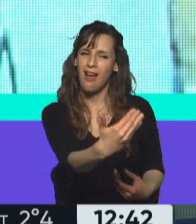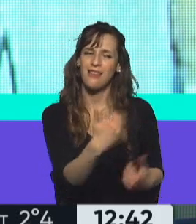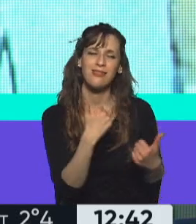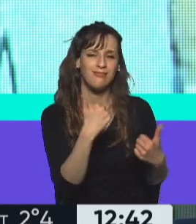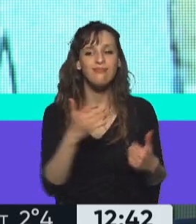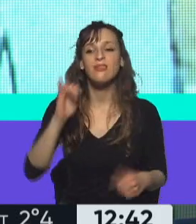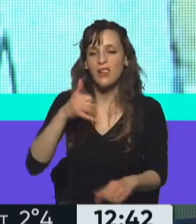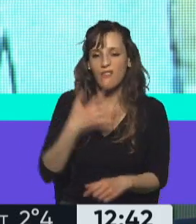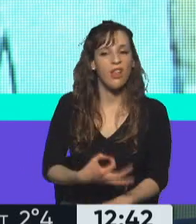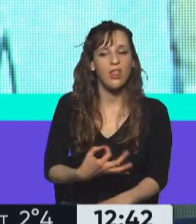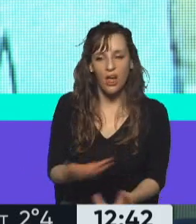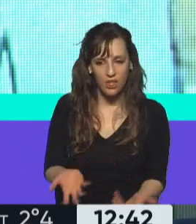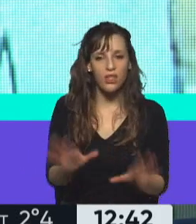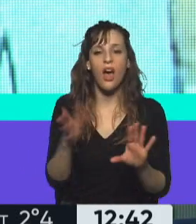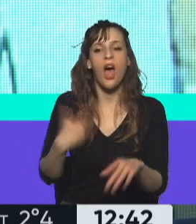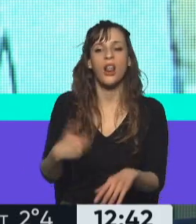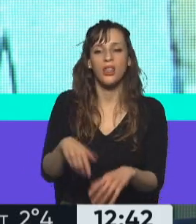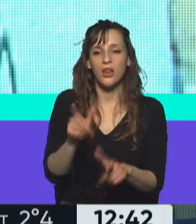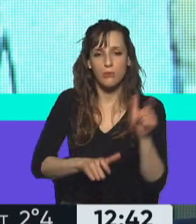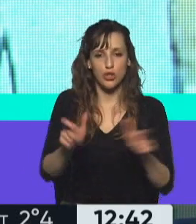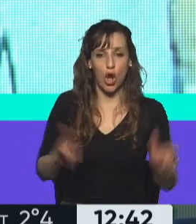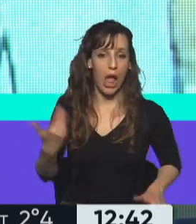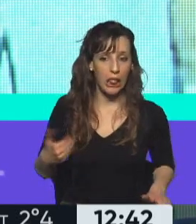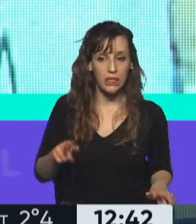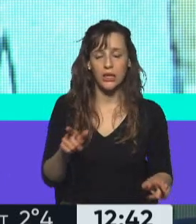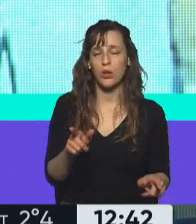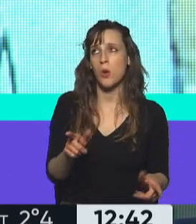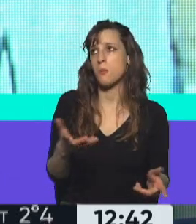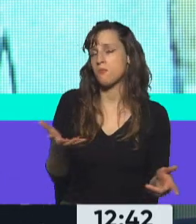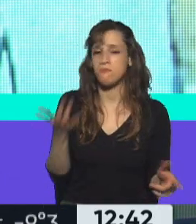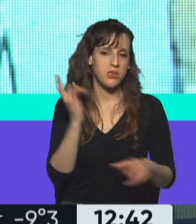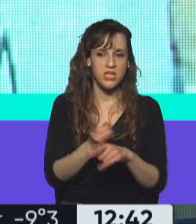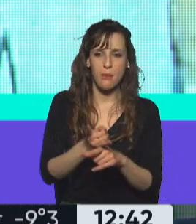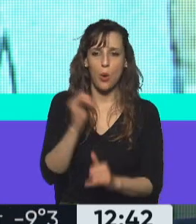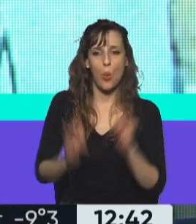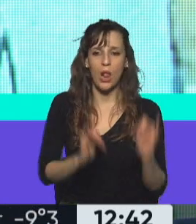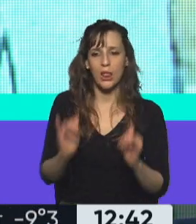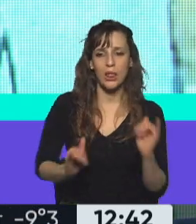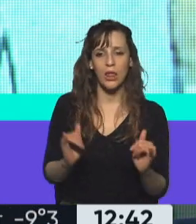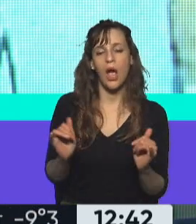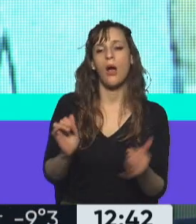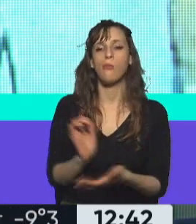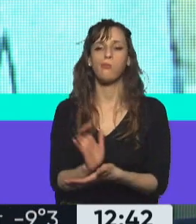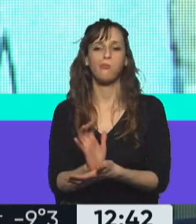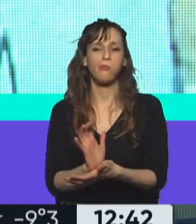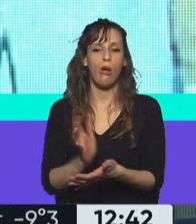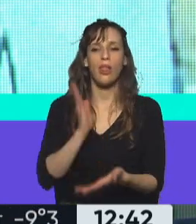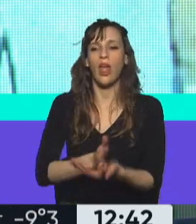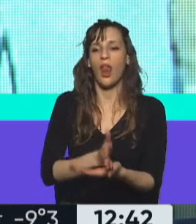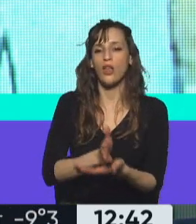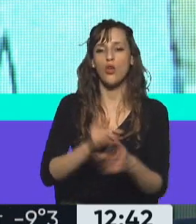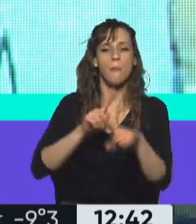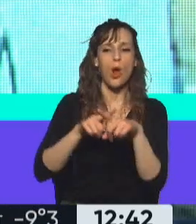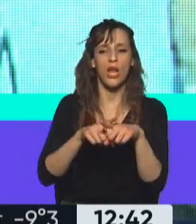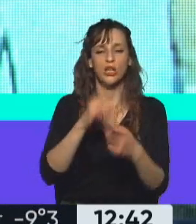verdad, los argentinos en el mundo, cuando vamos a Naciones Unidas, siempre hacemos la referencia a cómo se ha respetado los derechos civiles y